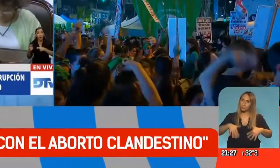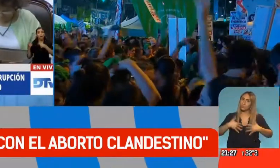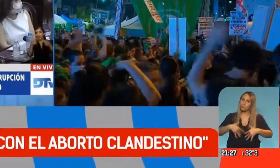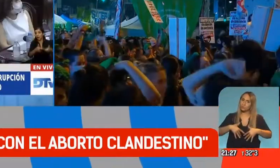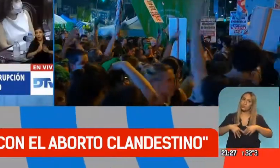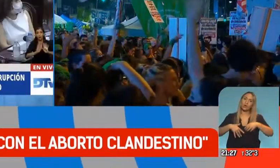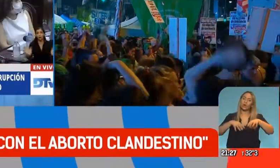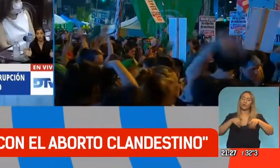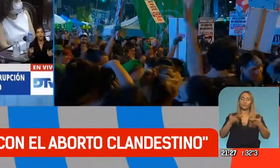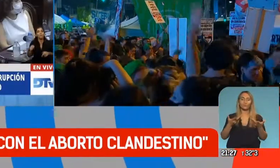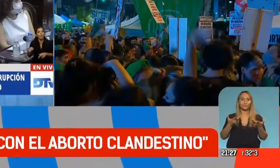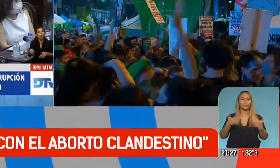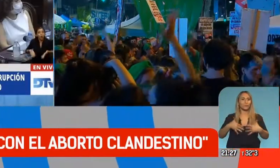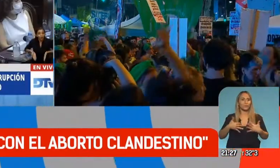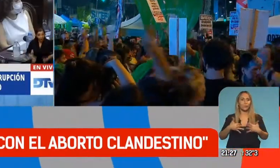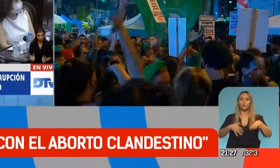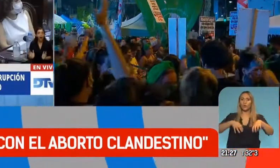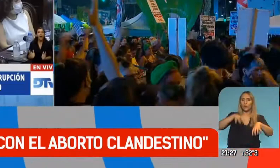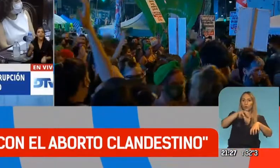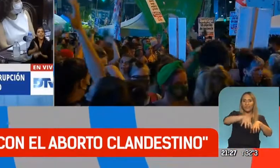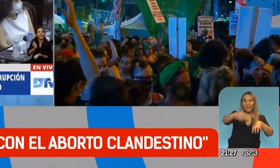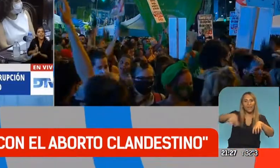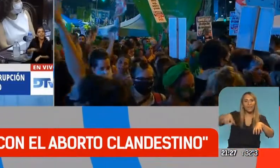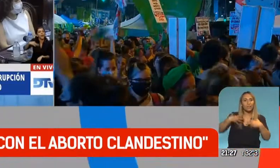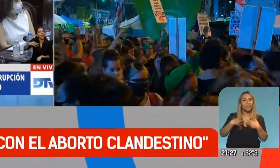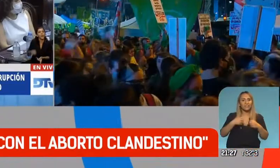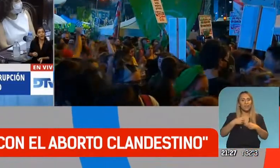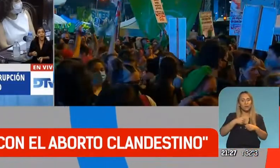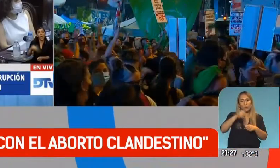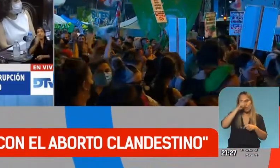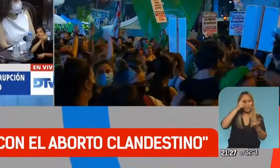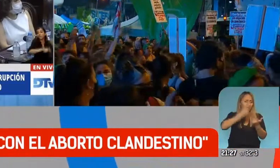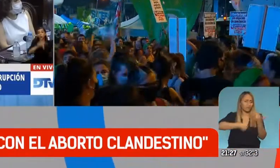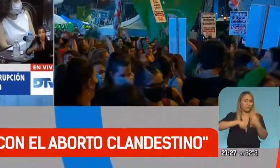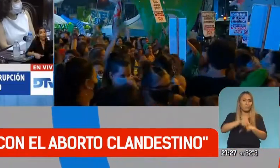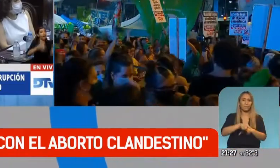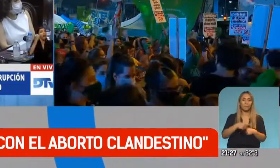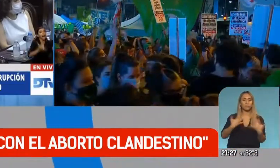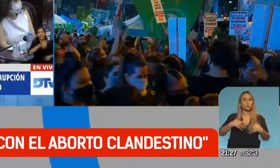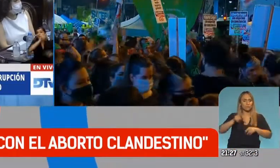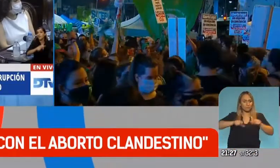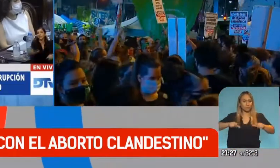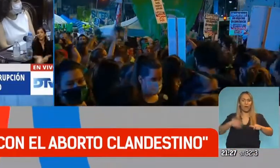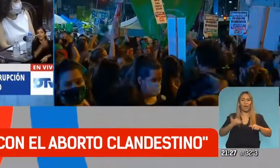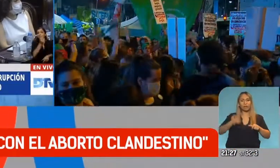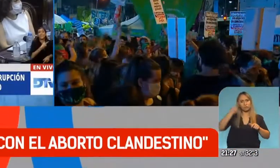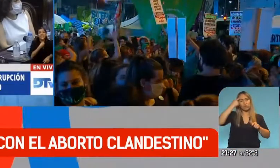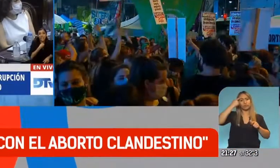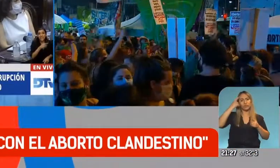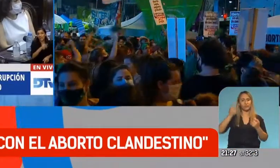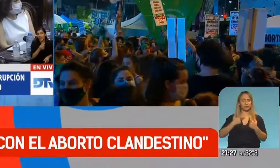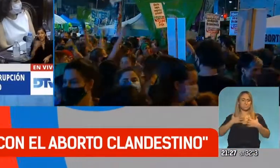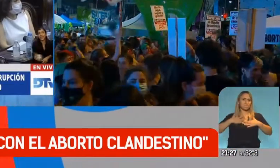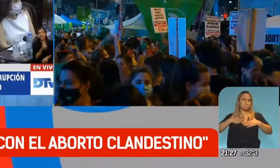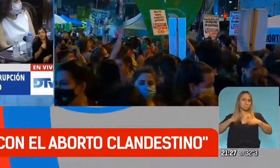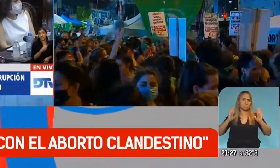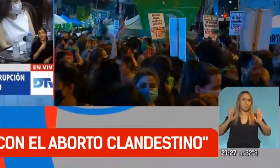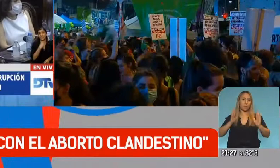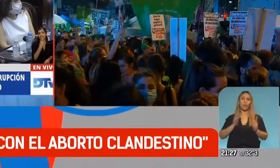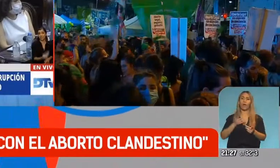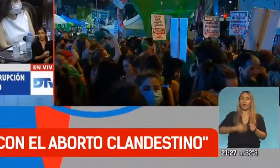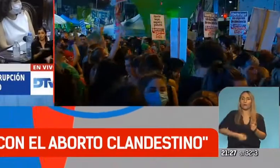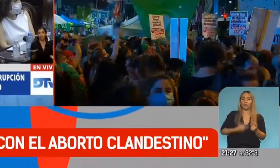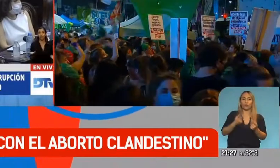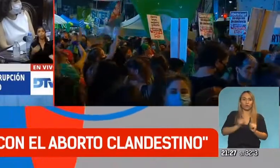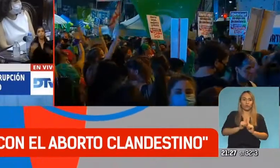va a haber objeción de todos los profesionales entonces nuestra preocupación es que suceda lo que sucede en uruguay que es que en regiones